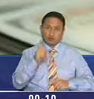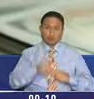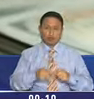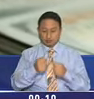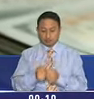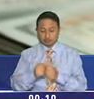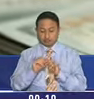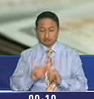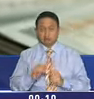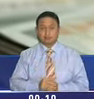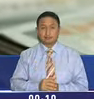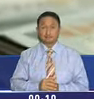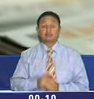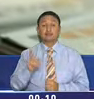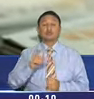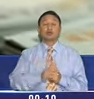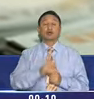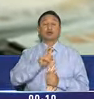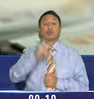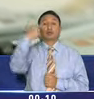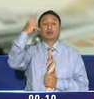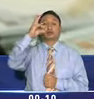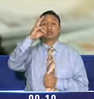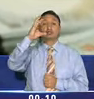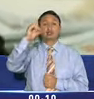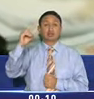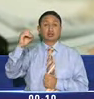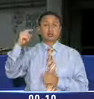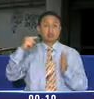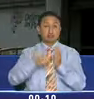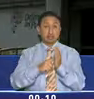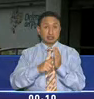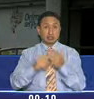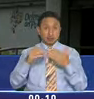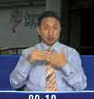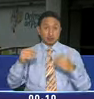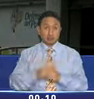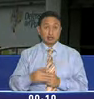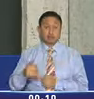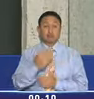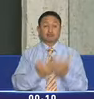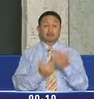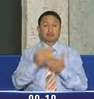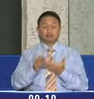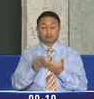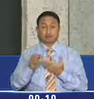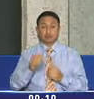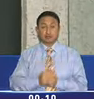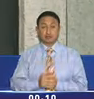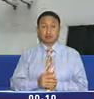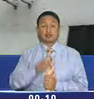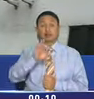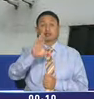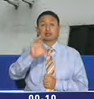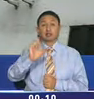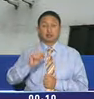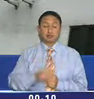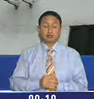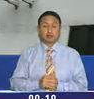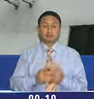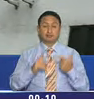De antemano se demanda $1,700,000 para los nuevos concursos de Defensor del Pueblo, renovación parcial del Tribunal